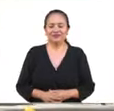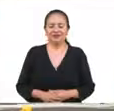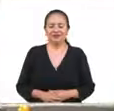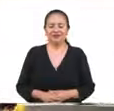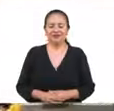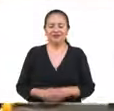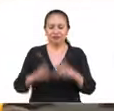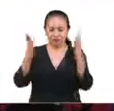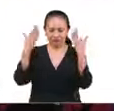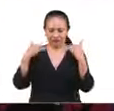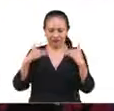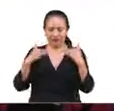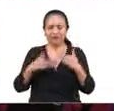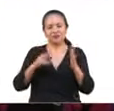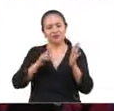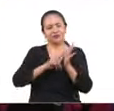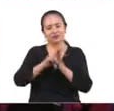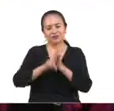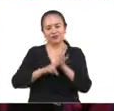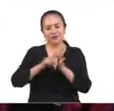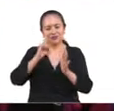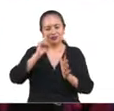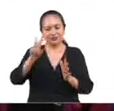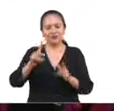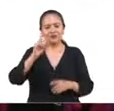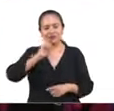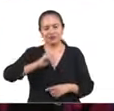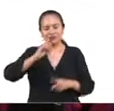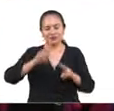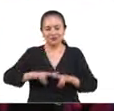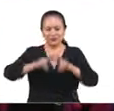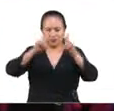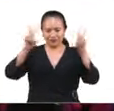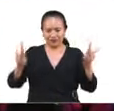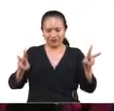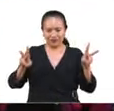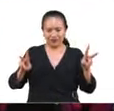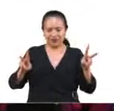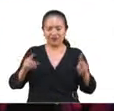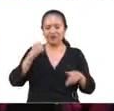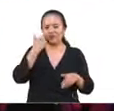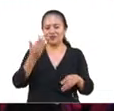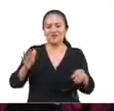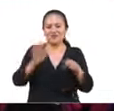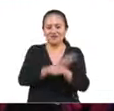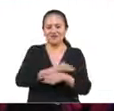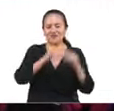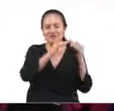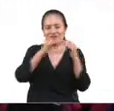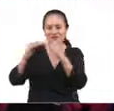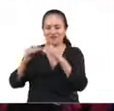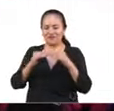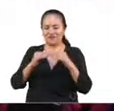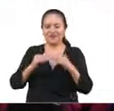A continuación se proyectará un video alusivo al encuentro de mujeres visionarias, promotoras de cambio e